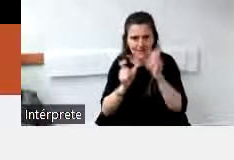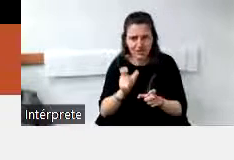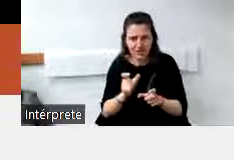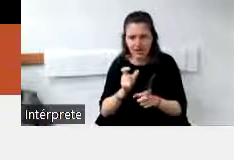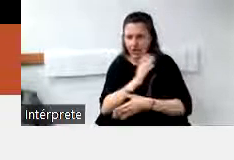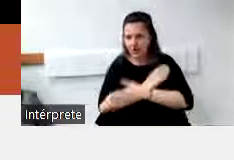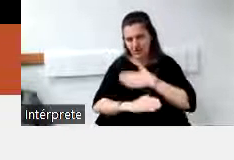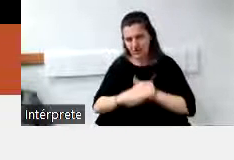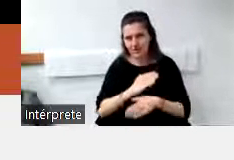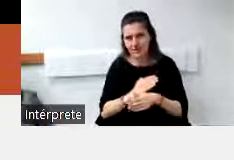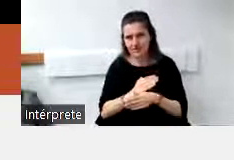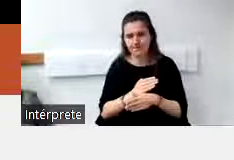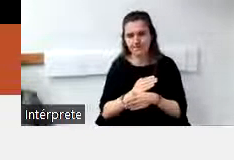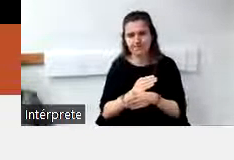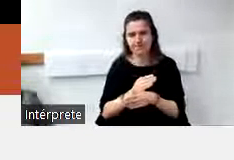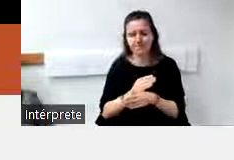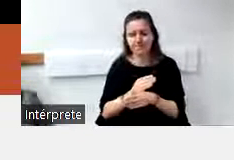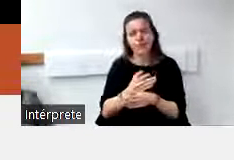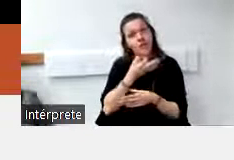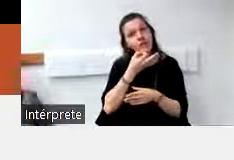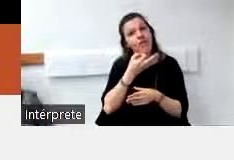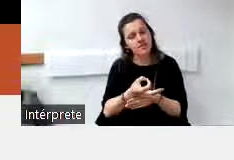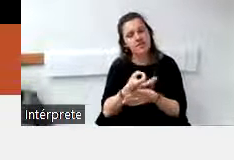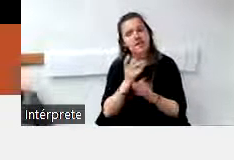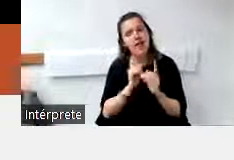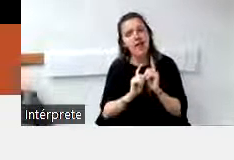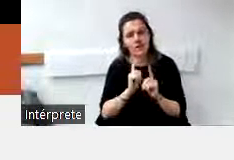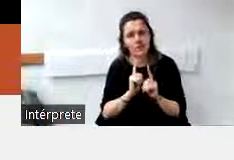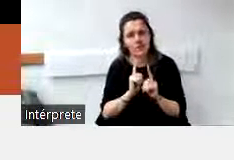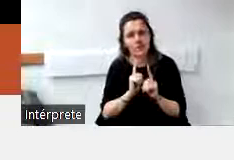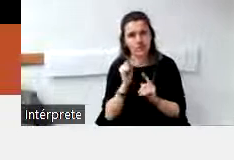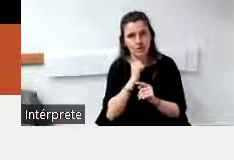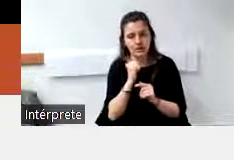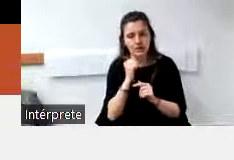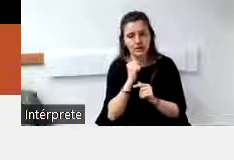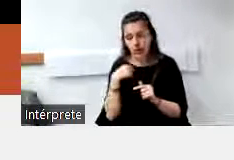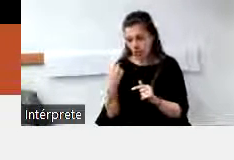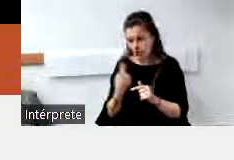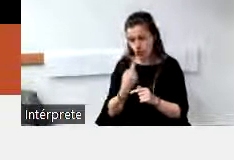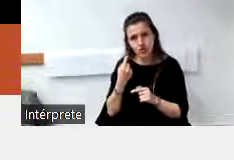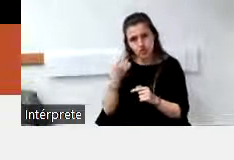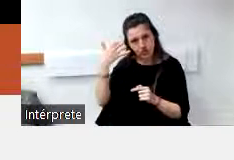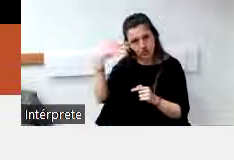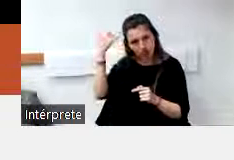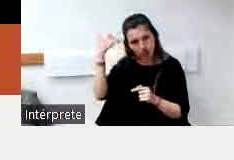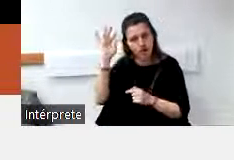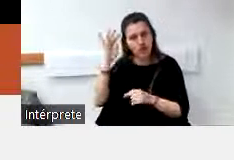yo les voy a decir una cosa, lo que no hacemos como adultos responsables, como referentes,